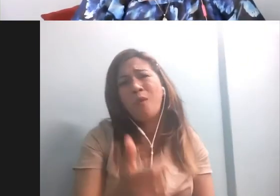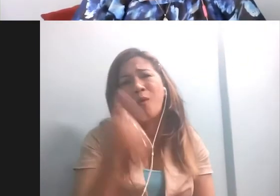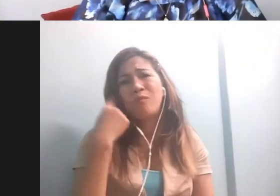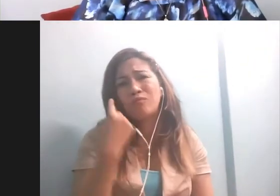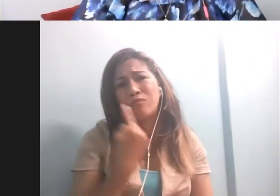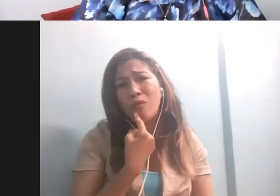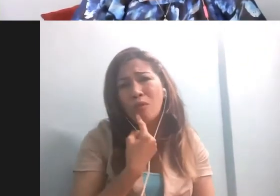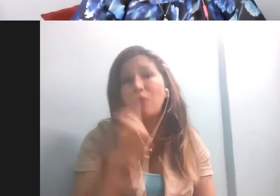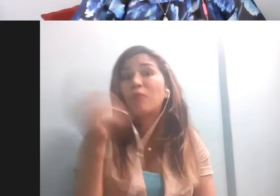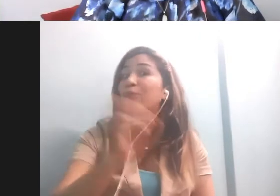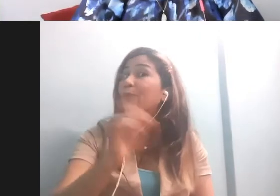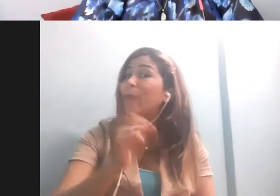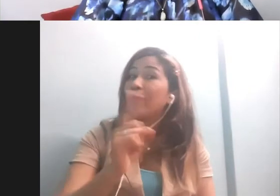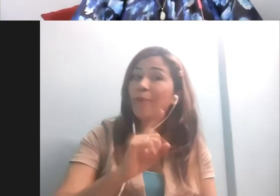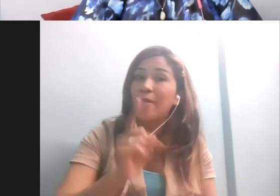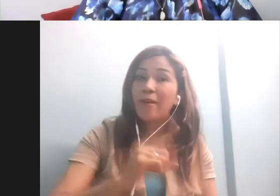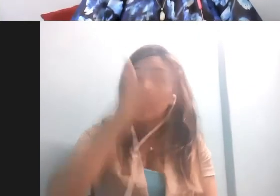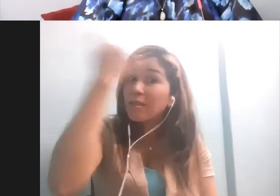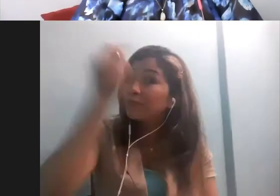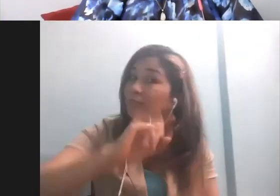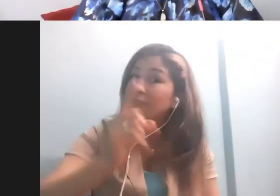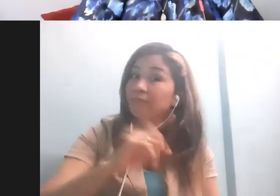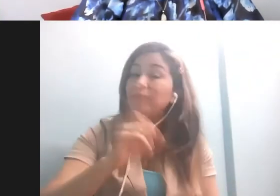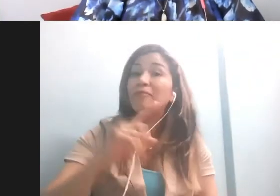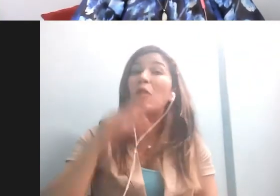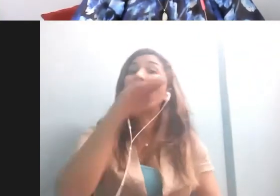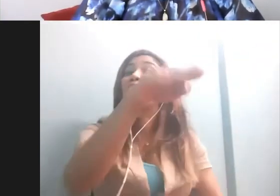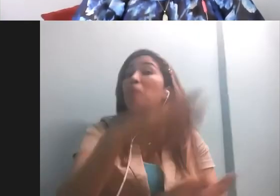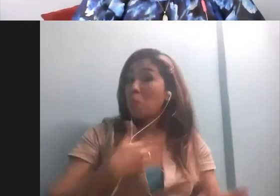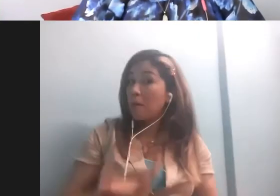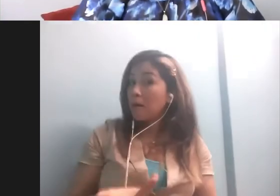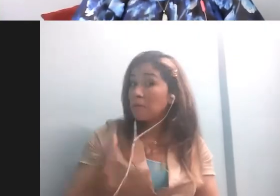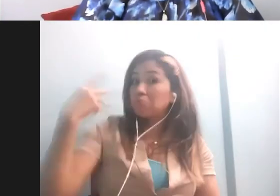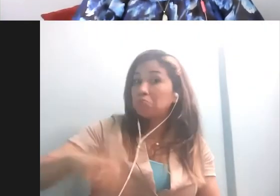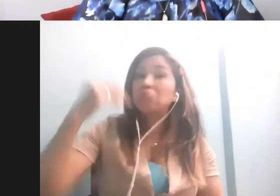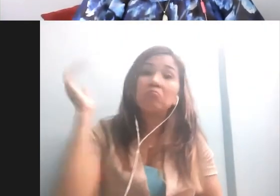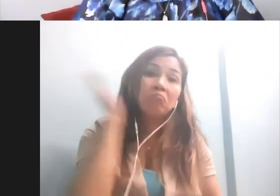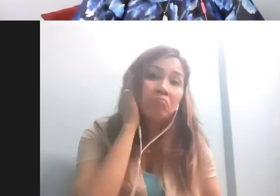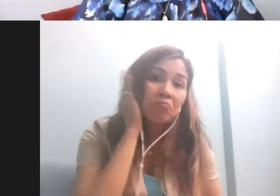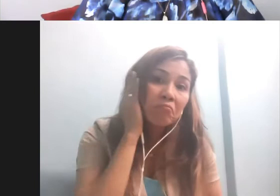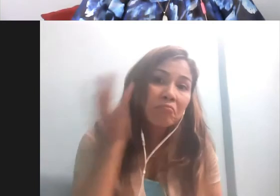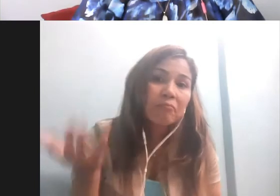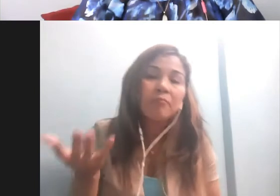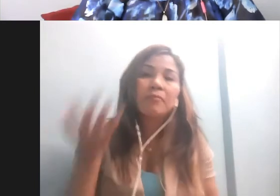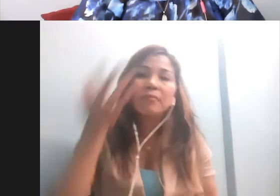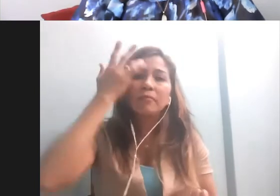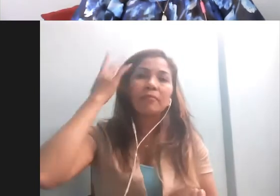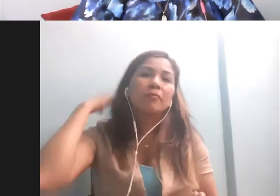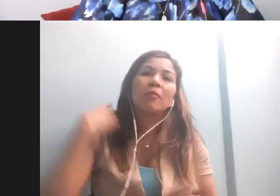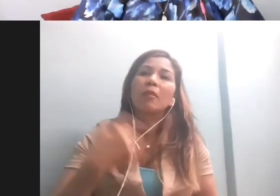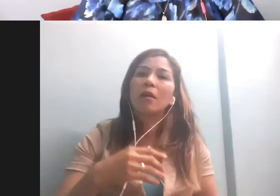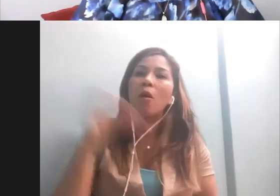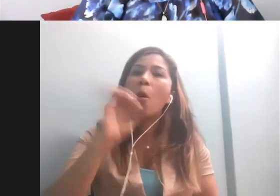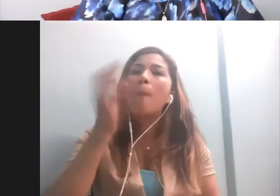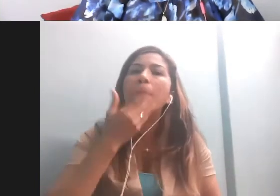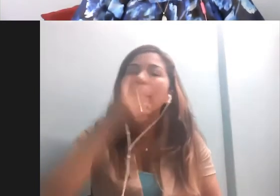que nunca olvidemos que todos podemos llegar a formar parte de este colectivo. Además pensemos que, por ejemplo, si todos los mayores de 65 años, la mayoría de las personas